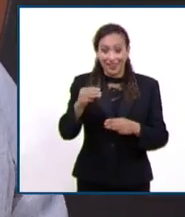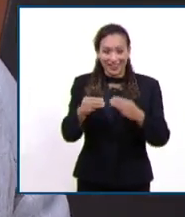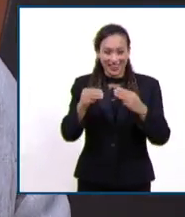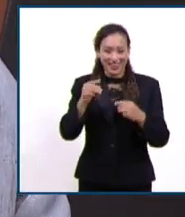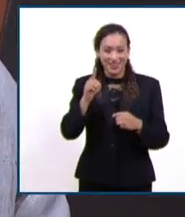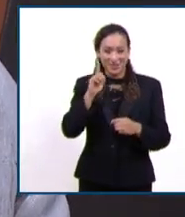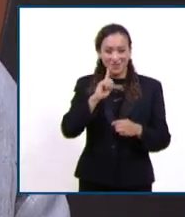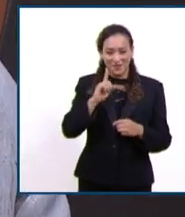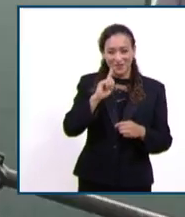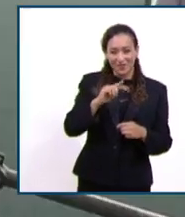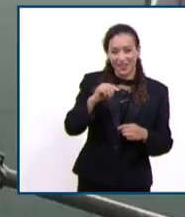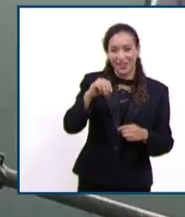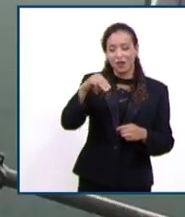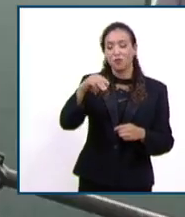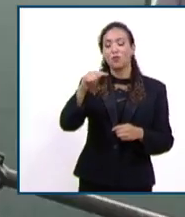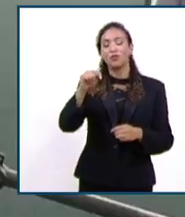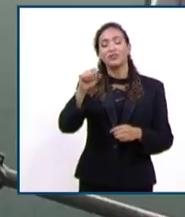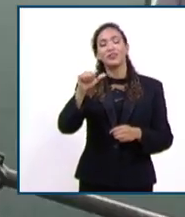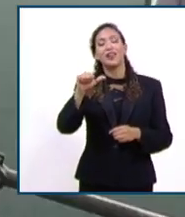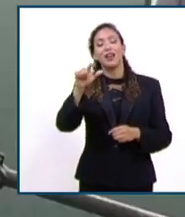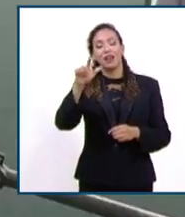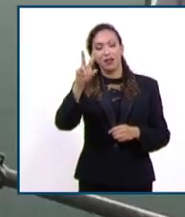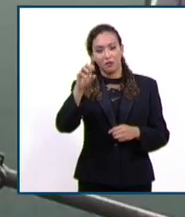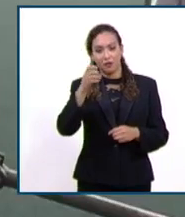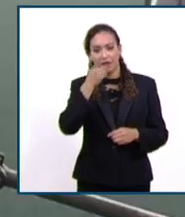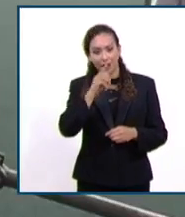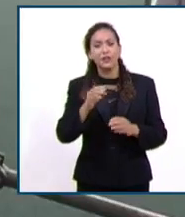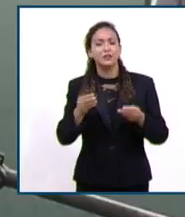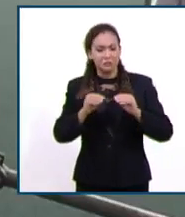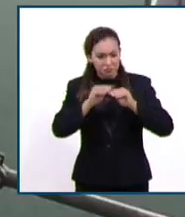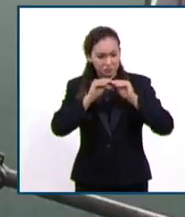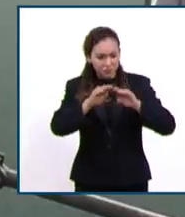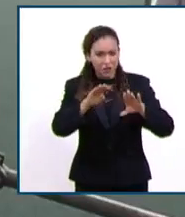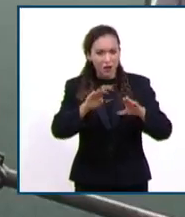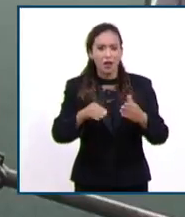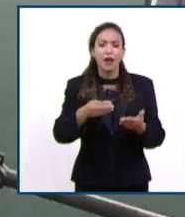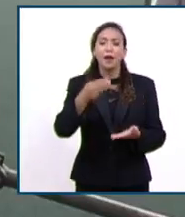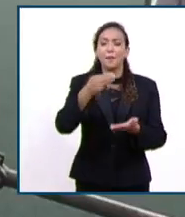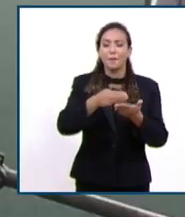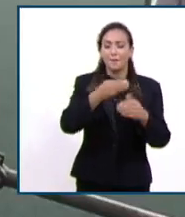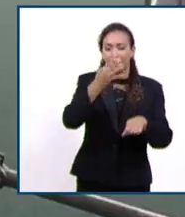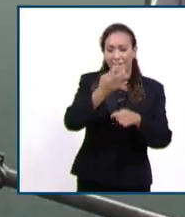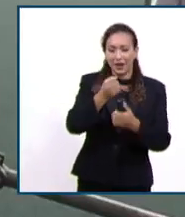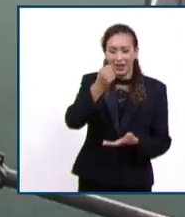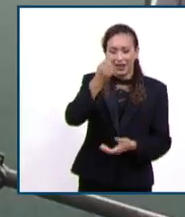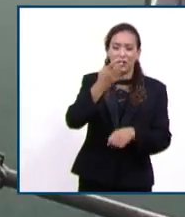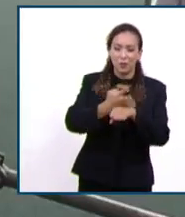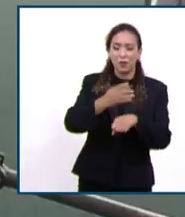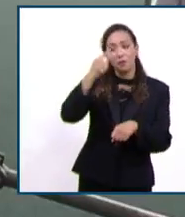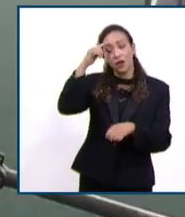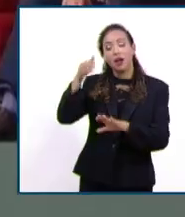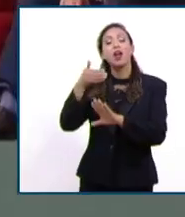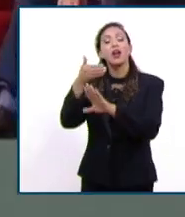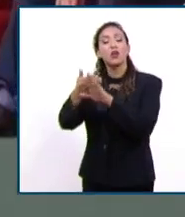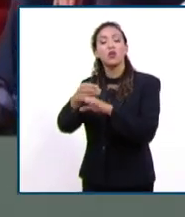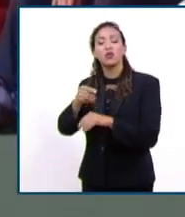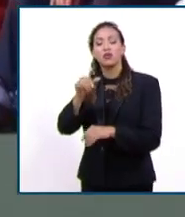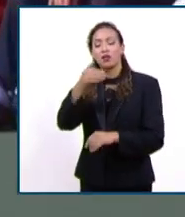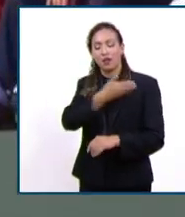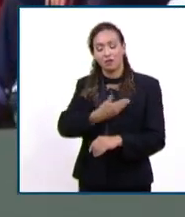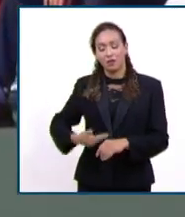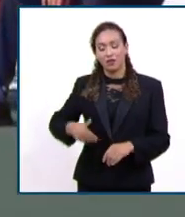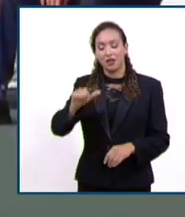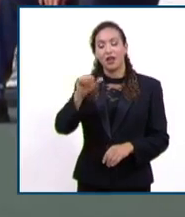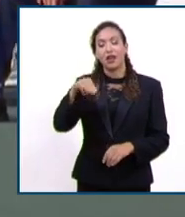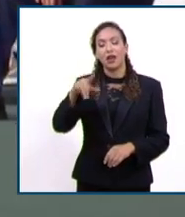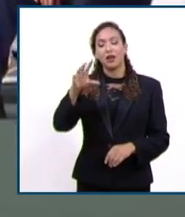Yanin Otálora Malassi propone confirmar la sanción en contra del presidente Andrés Manuel López Obrador por incumplir en diversas